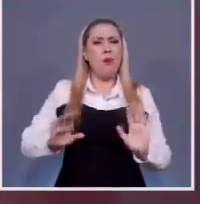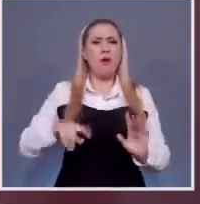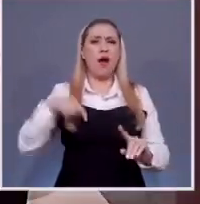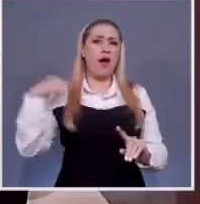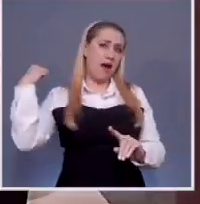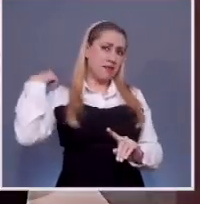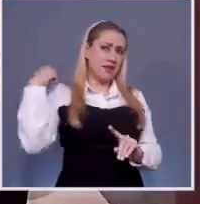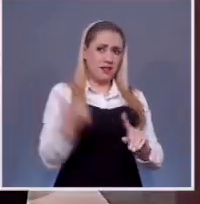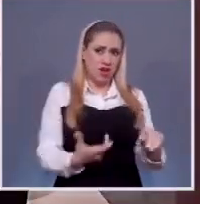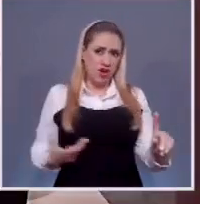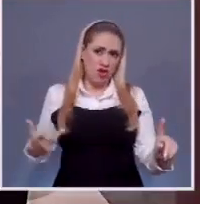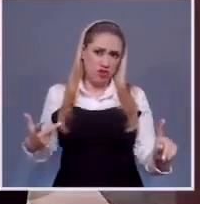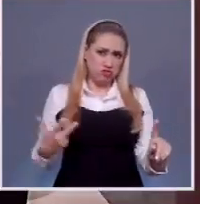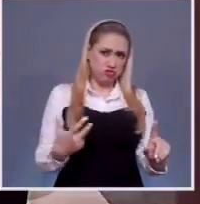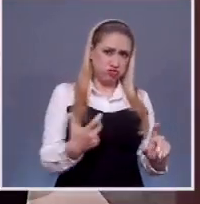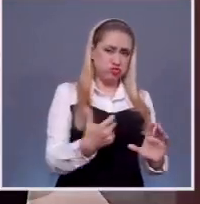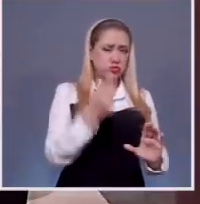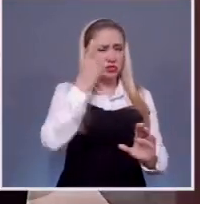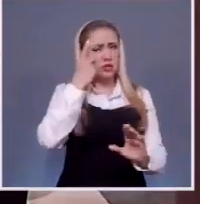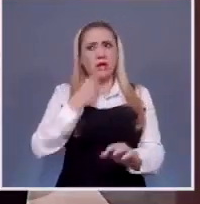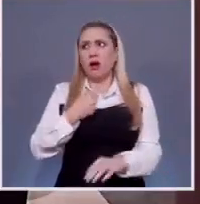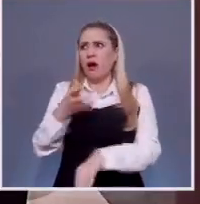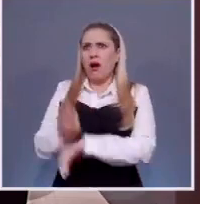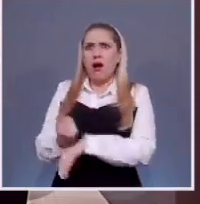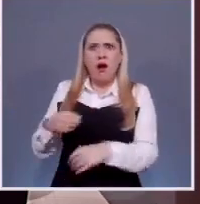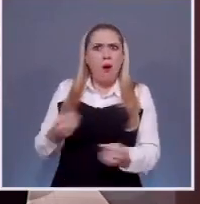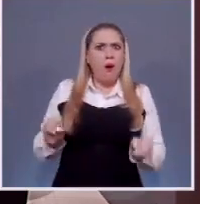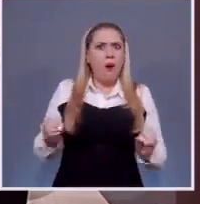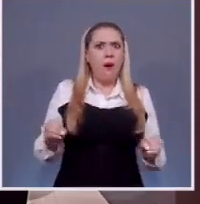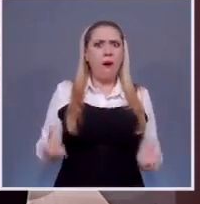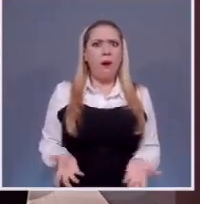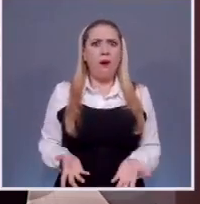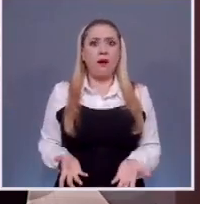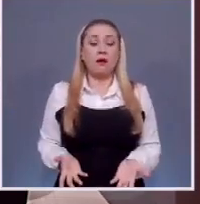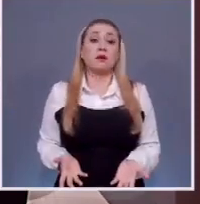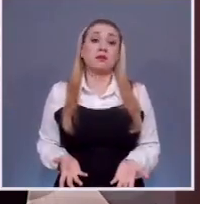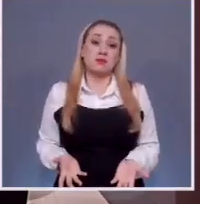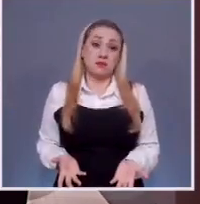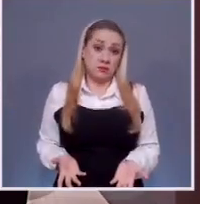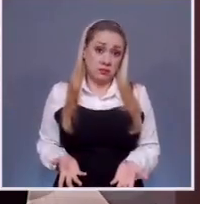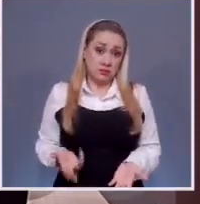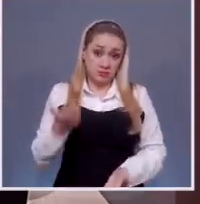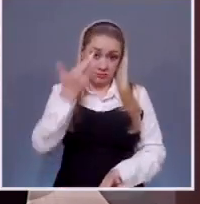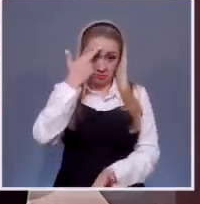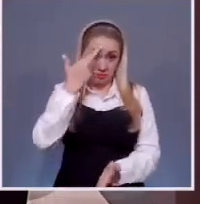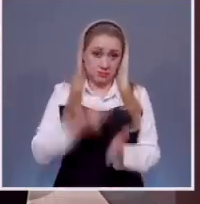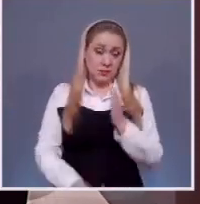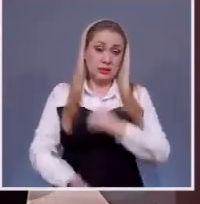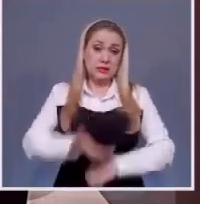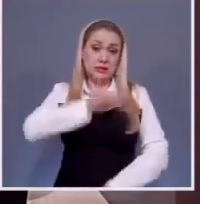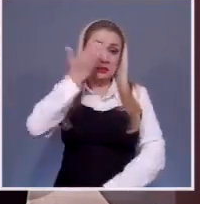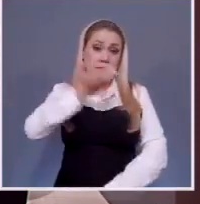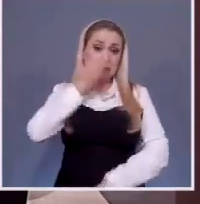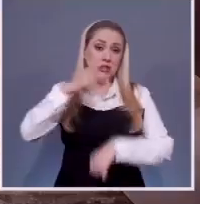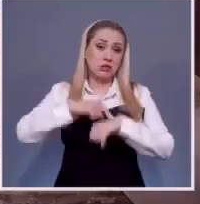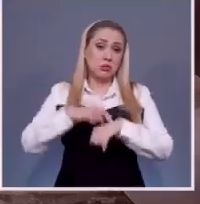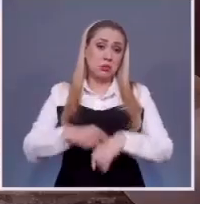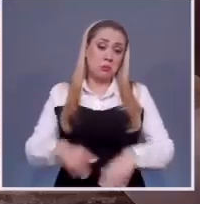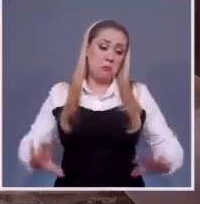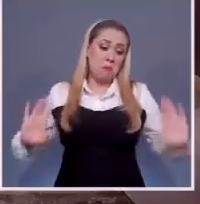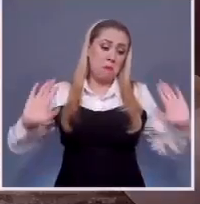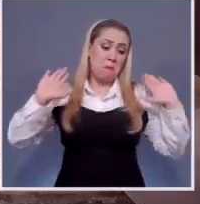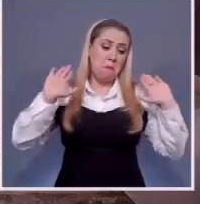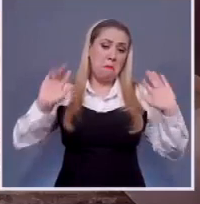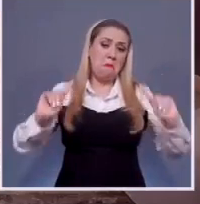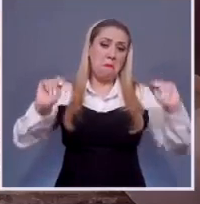incluso descontinuados, ya no se deben de proceder, ¿no? Sí, prácticas no autorizadas. Exactamente. Claro, y creo que también